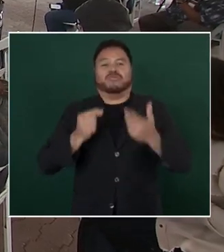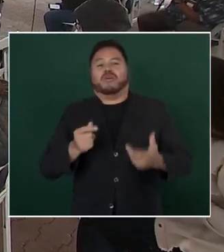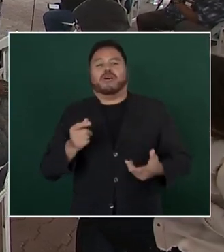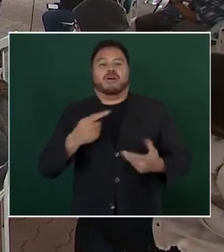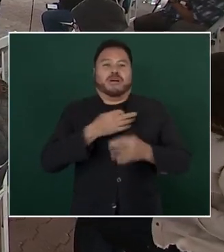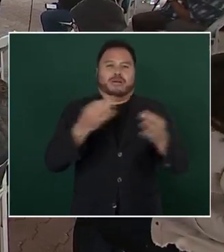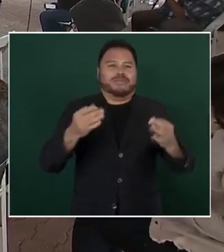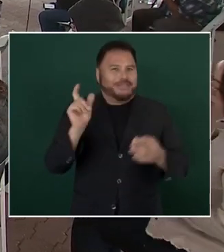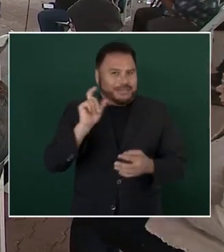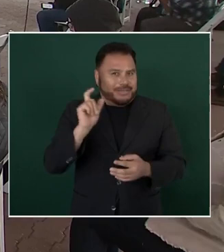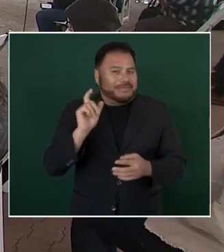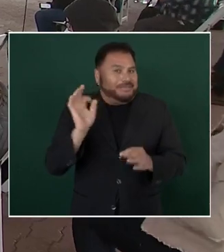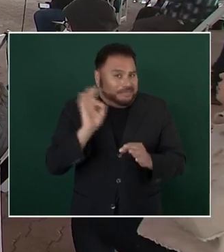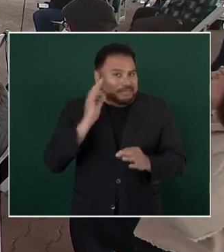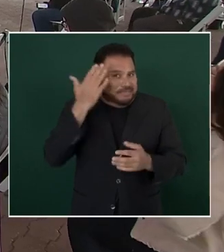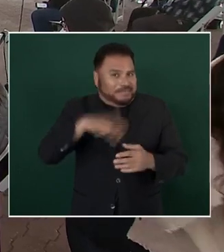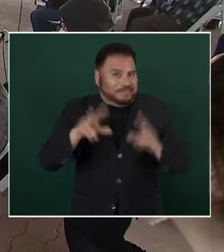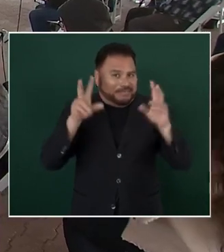Ya ese es el tema,